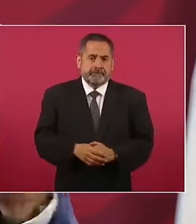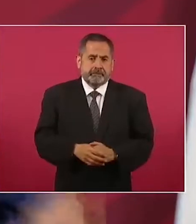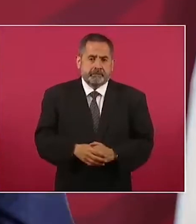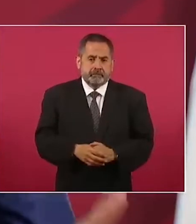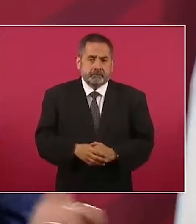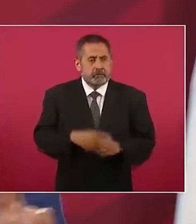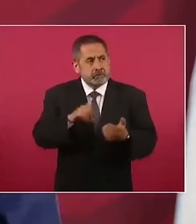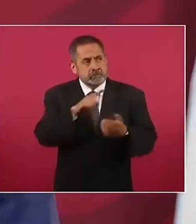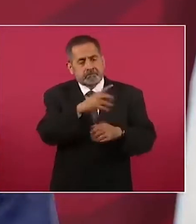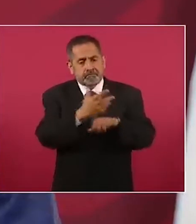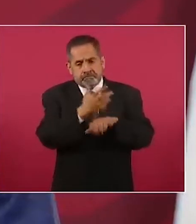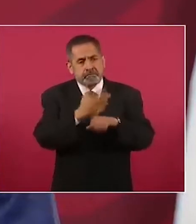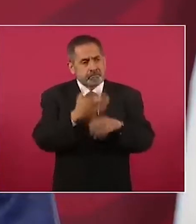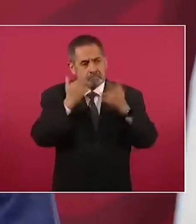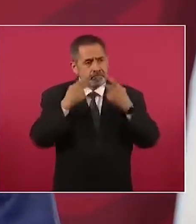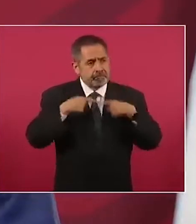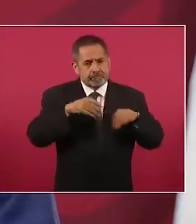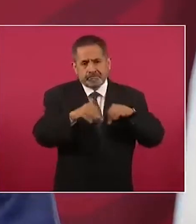en estaciones